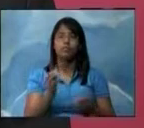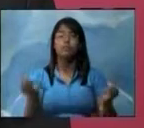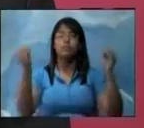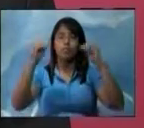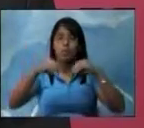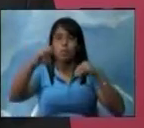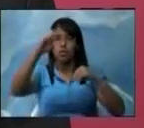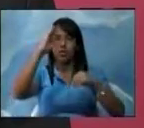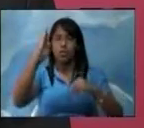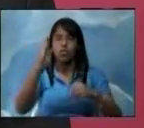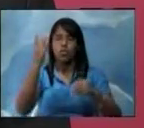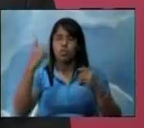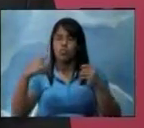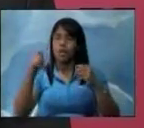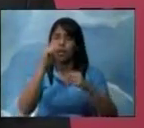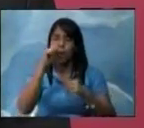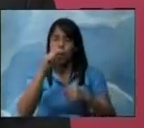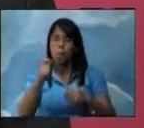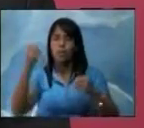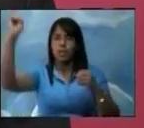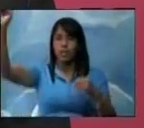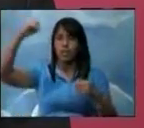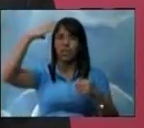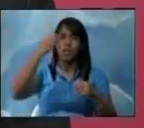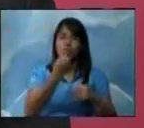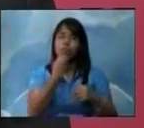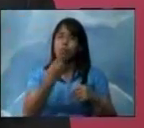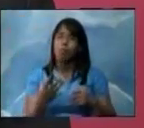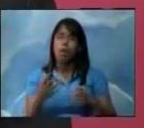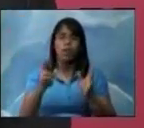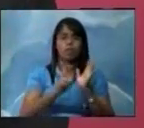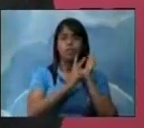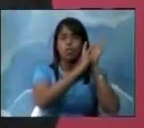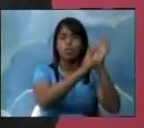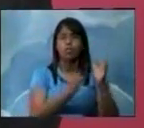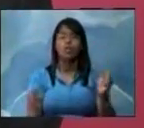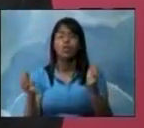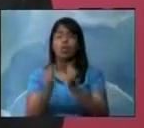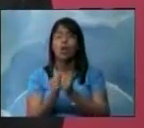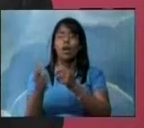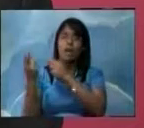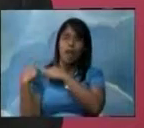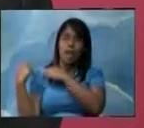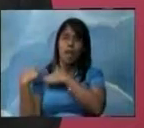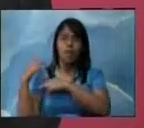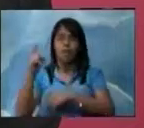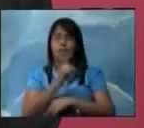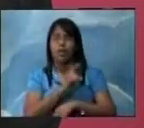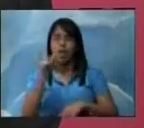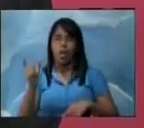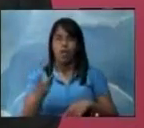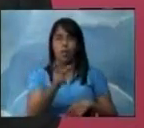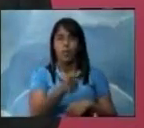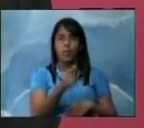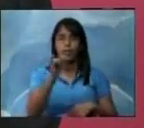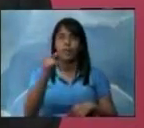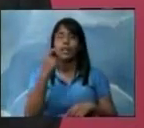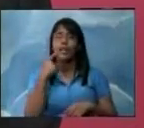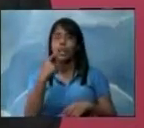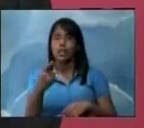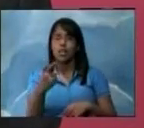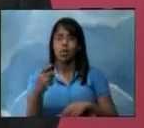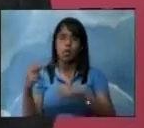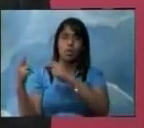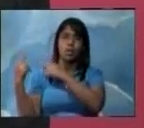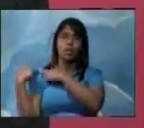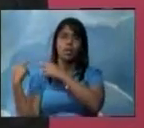puso Dios a Daniel en gracia y en buena voluntad con el jefe de los eunucos. Y dijo el jefe